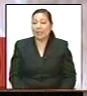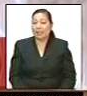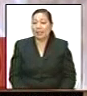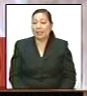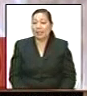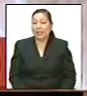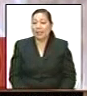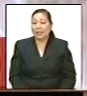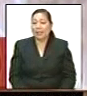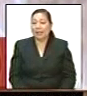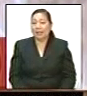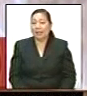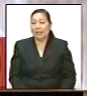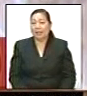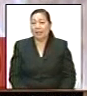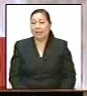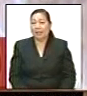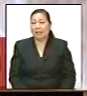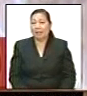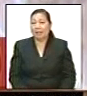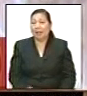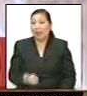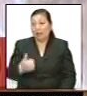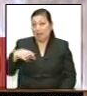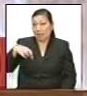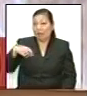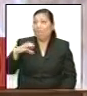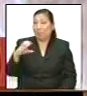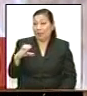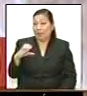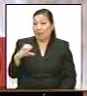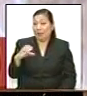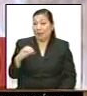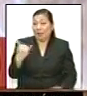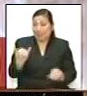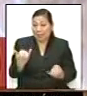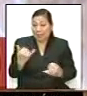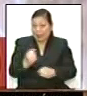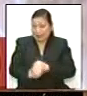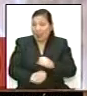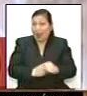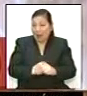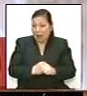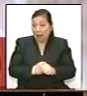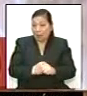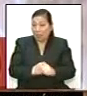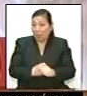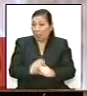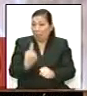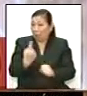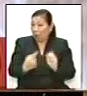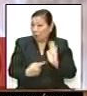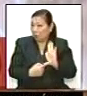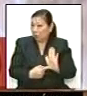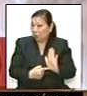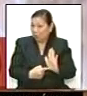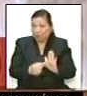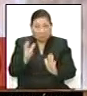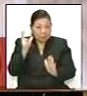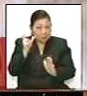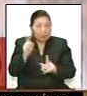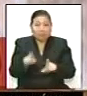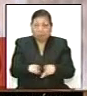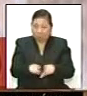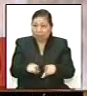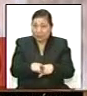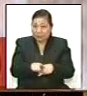y además la alianza del pacífico ha querido a partir de este año presentarse a no solamente como receptor de cooperación sino